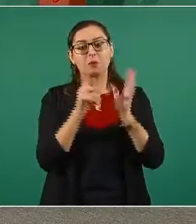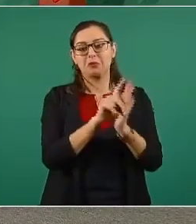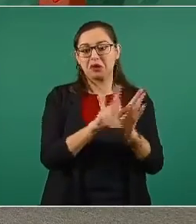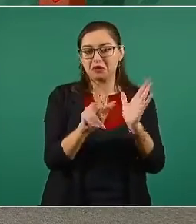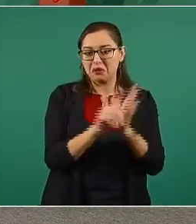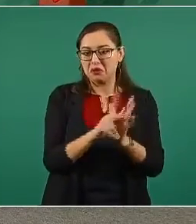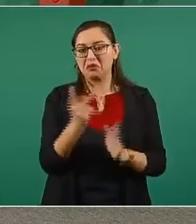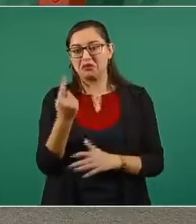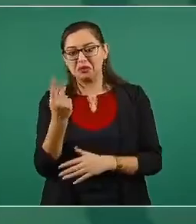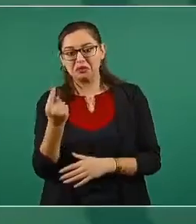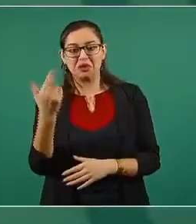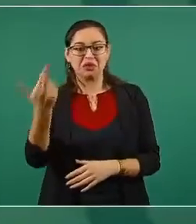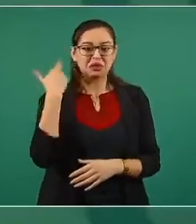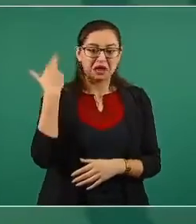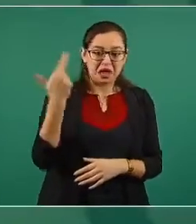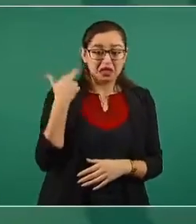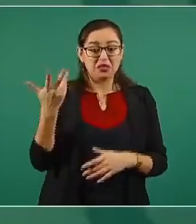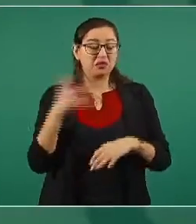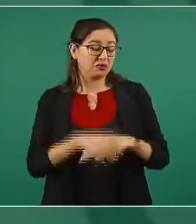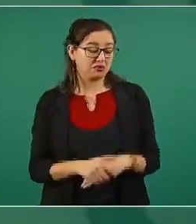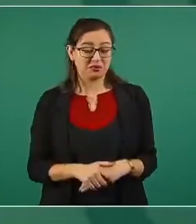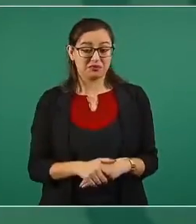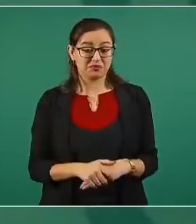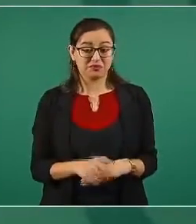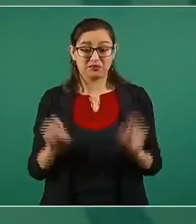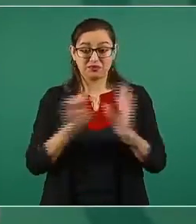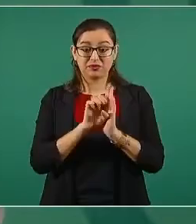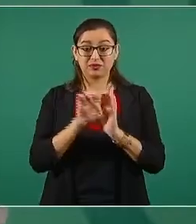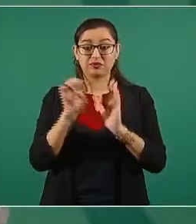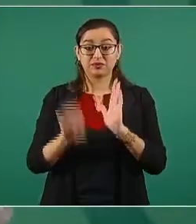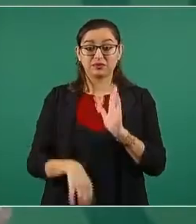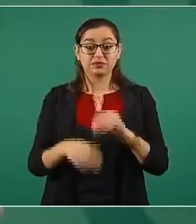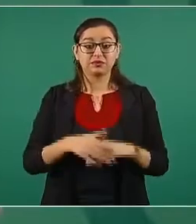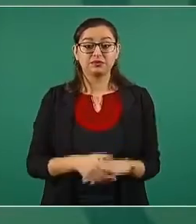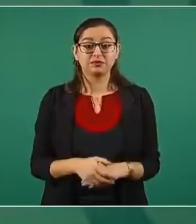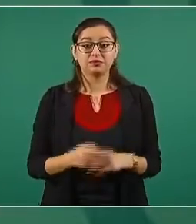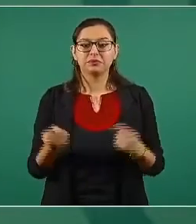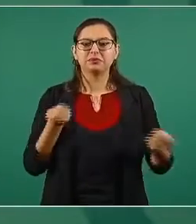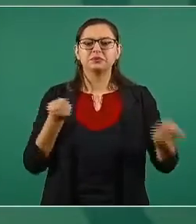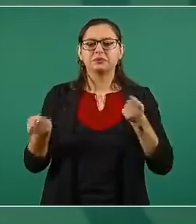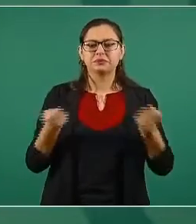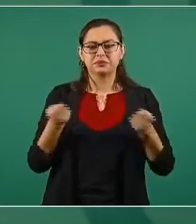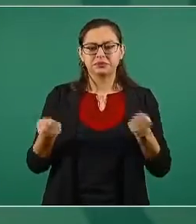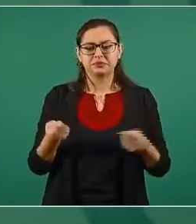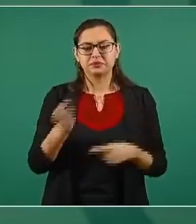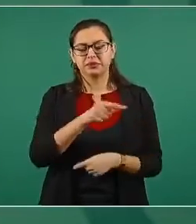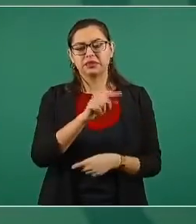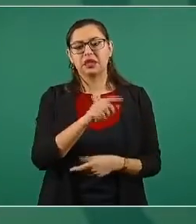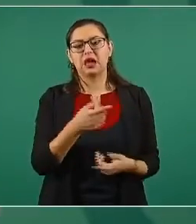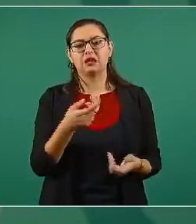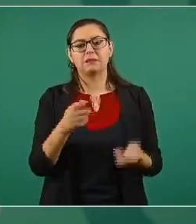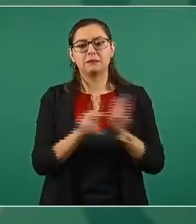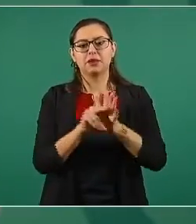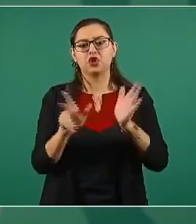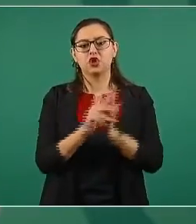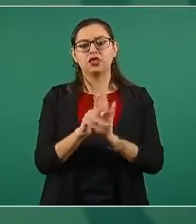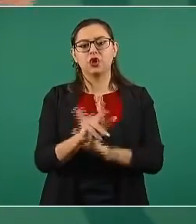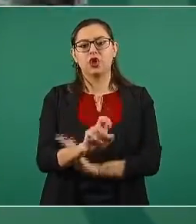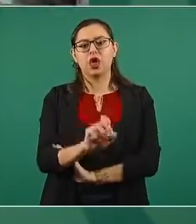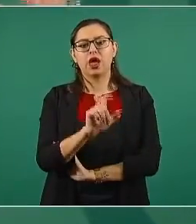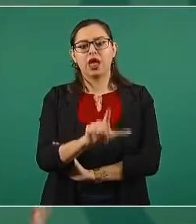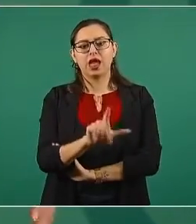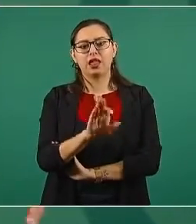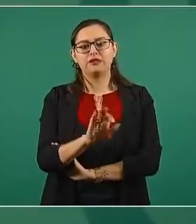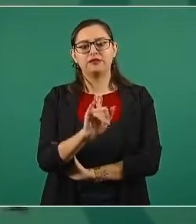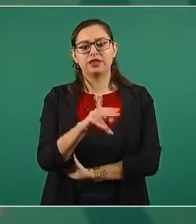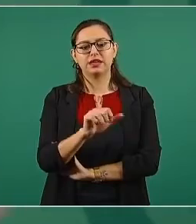famosos, por ejemplo, al dueño del Financiero le dieron